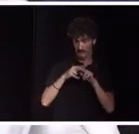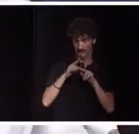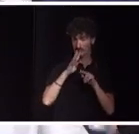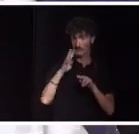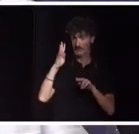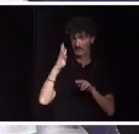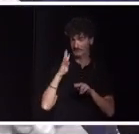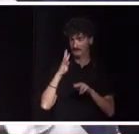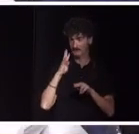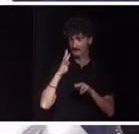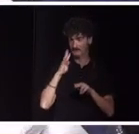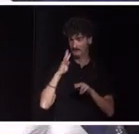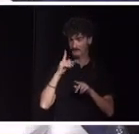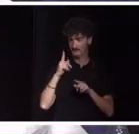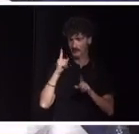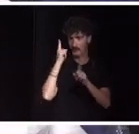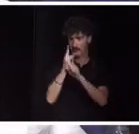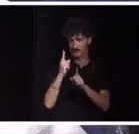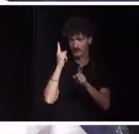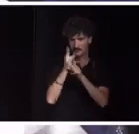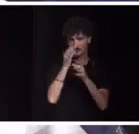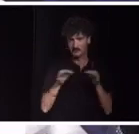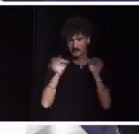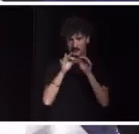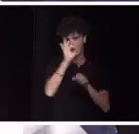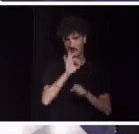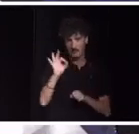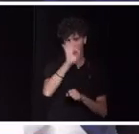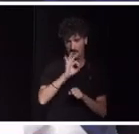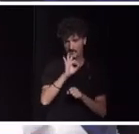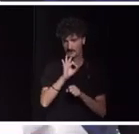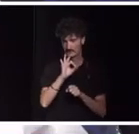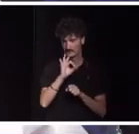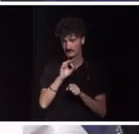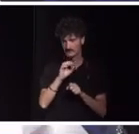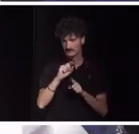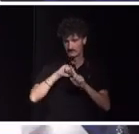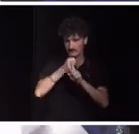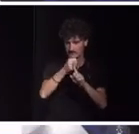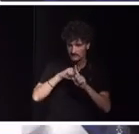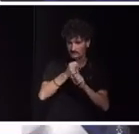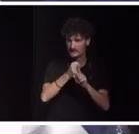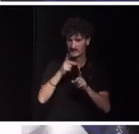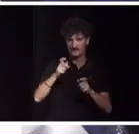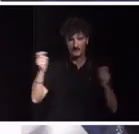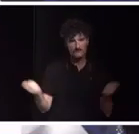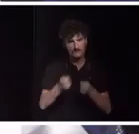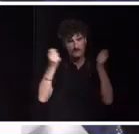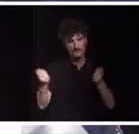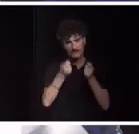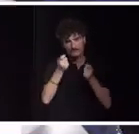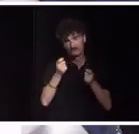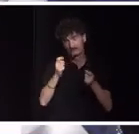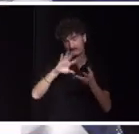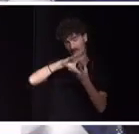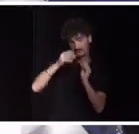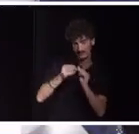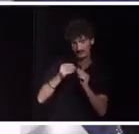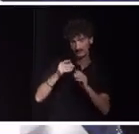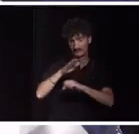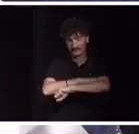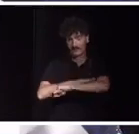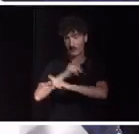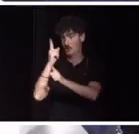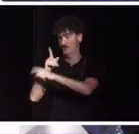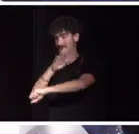a batir se llamaba Podemos. De ahí las feroces campañas mediáticas que se desencadenaron contra nuestras ministras,